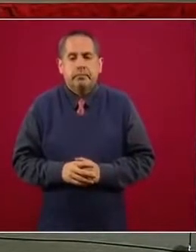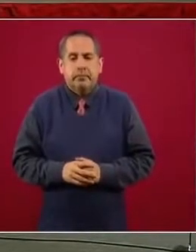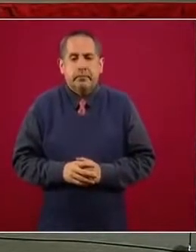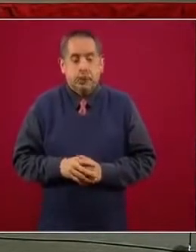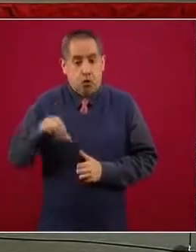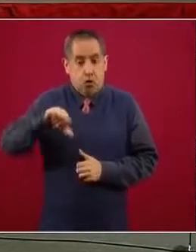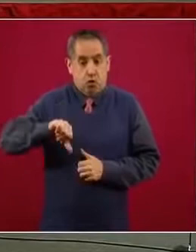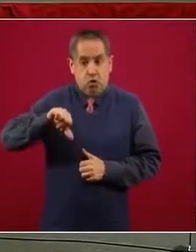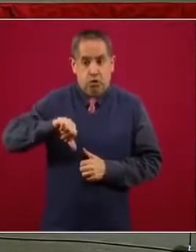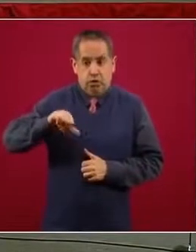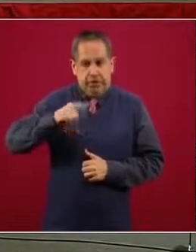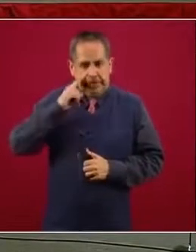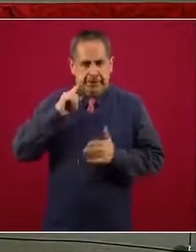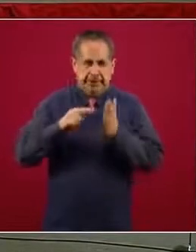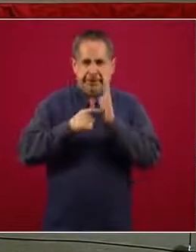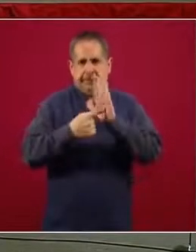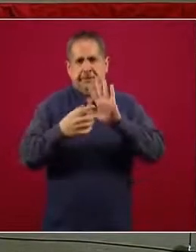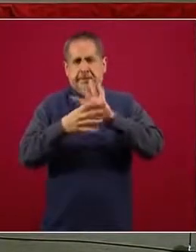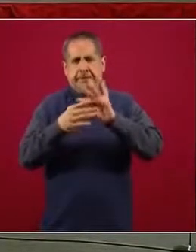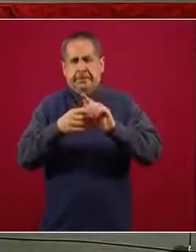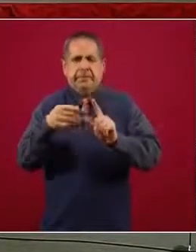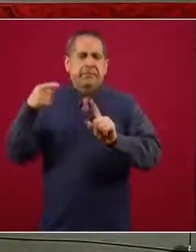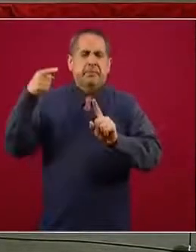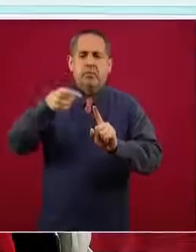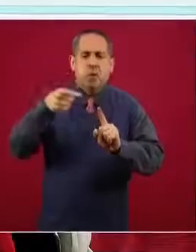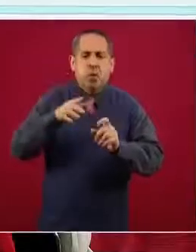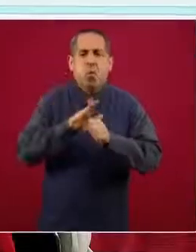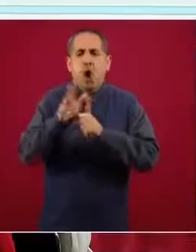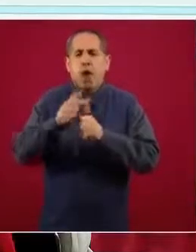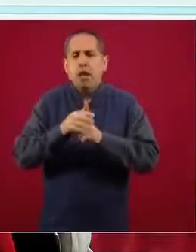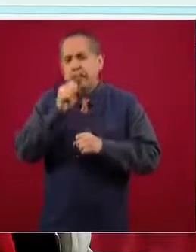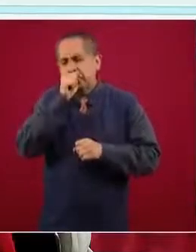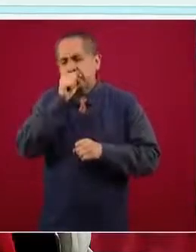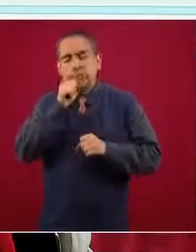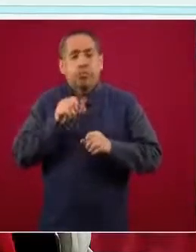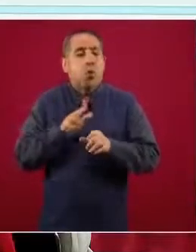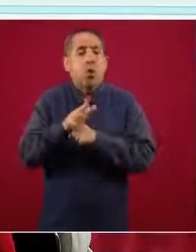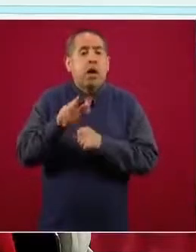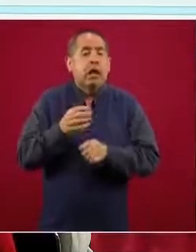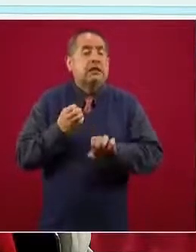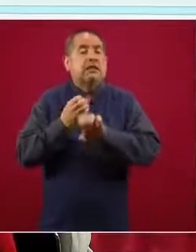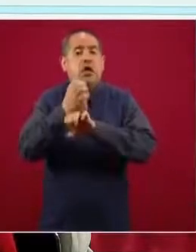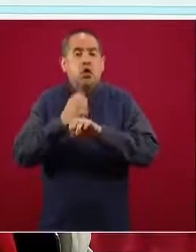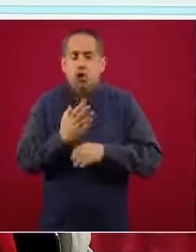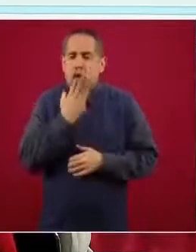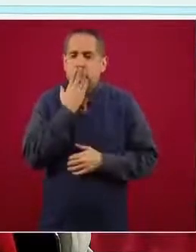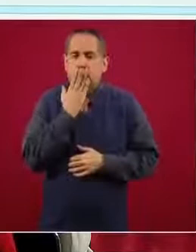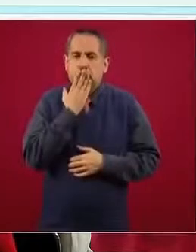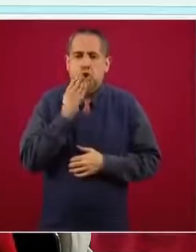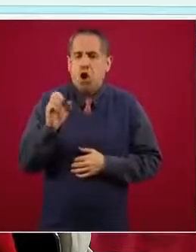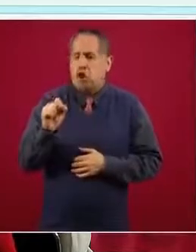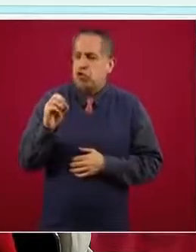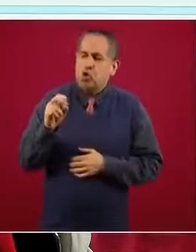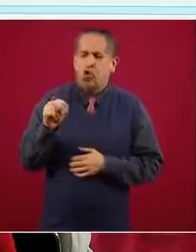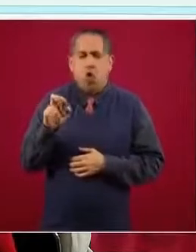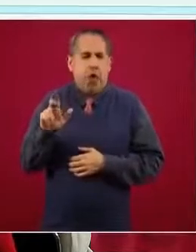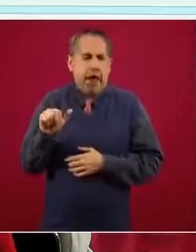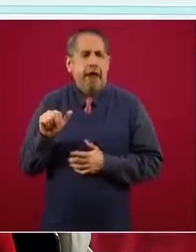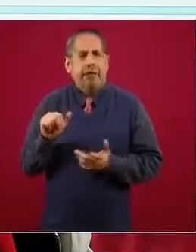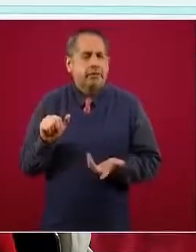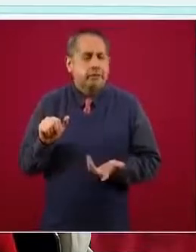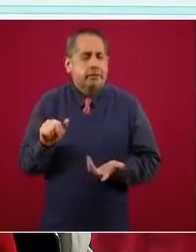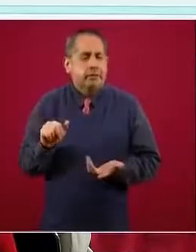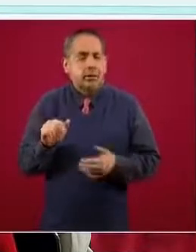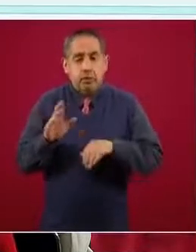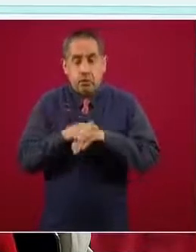El día de hoy vamos a enfocarnos con algunas gráficas en el estado de Sonora. Eso es también porque el